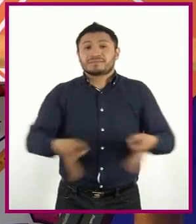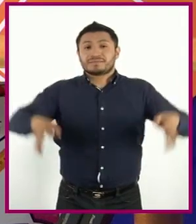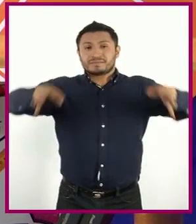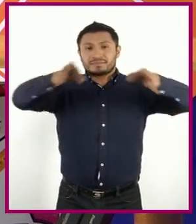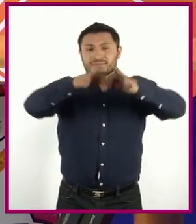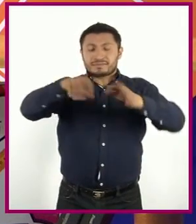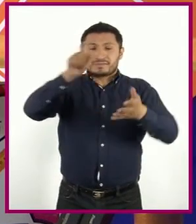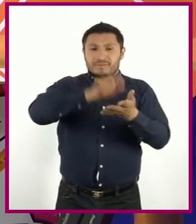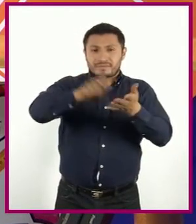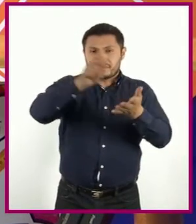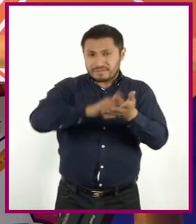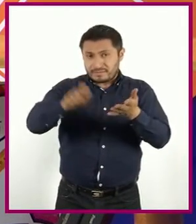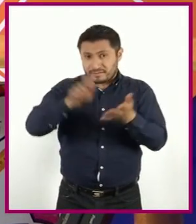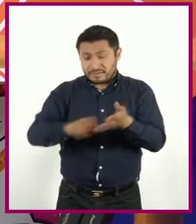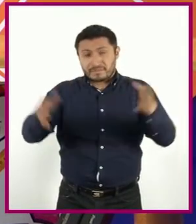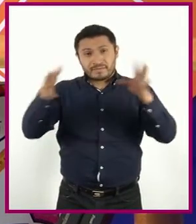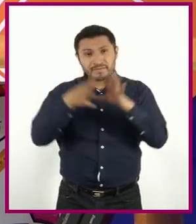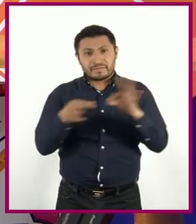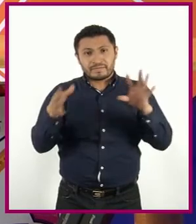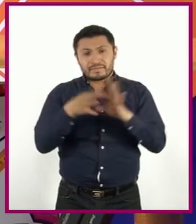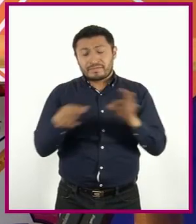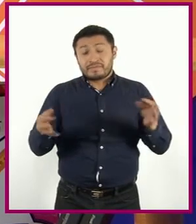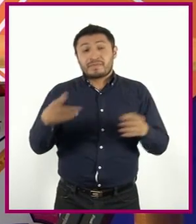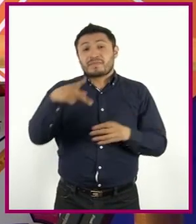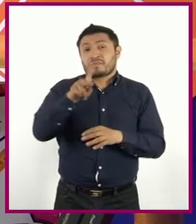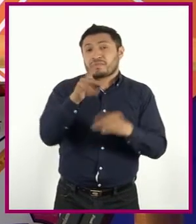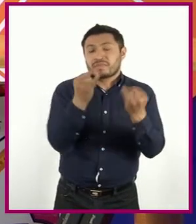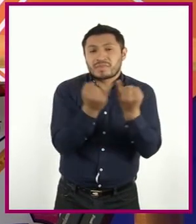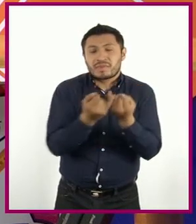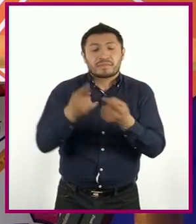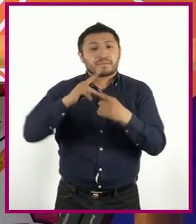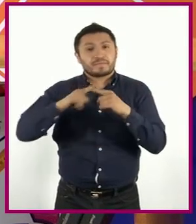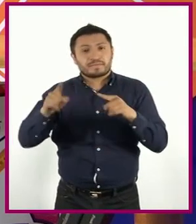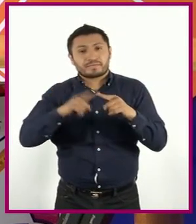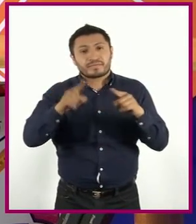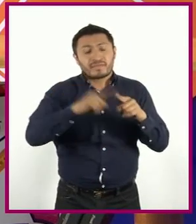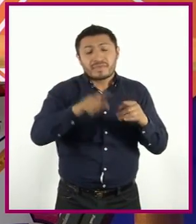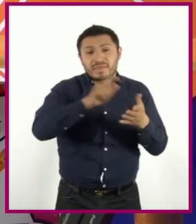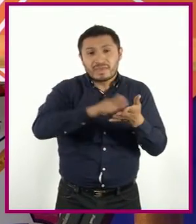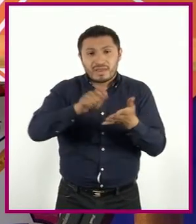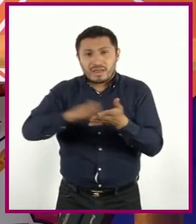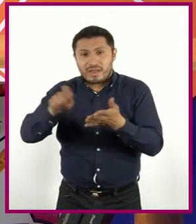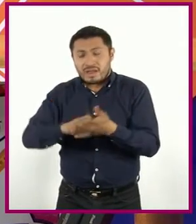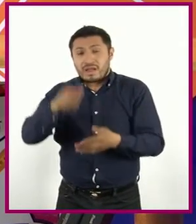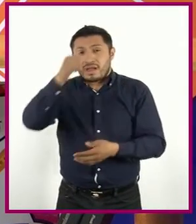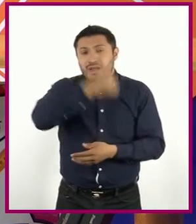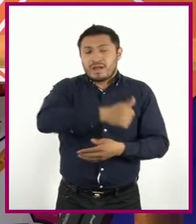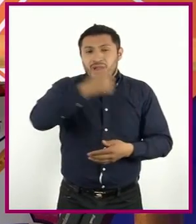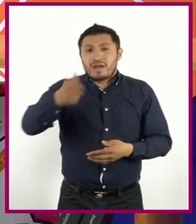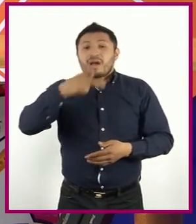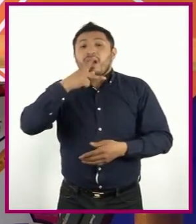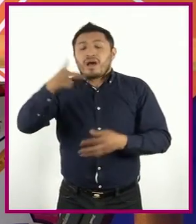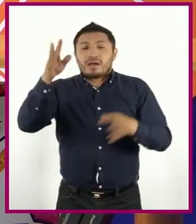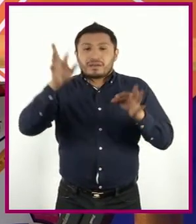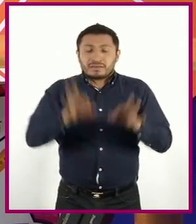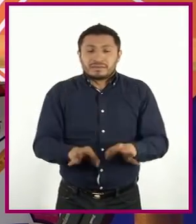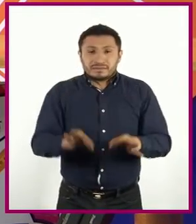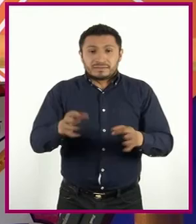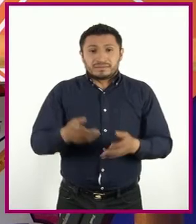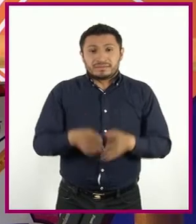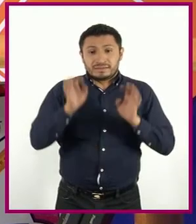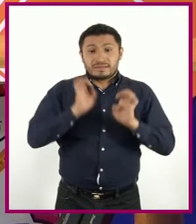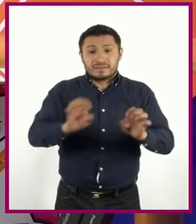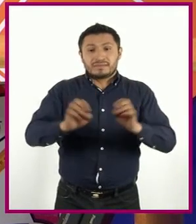en los textos narrativos, pero también lo es en los otros géneros literarios en donde cada palabra aporta un valor estético a la obra.